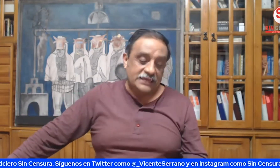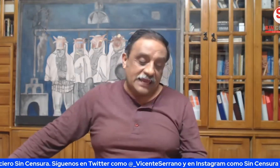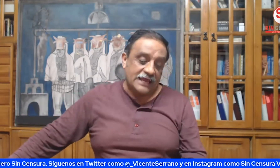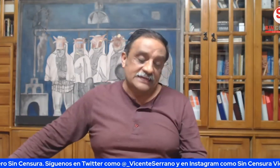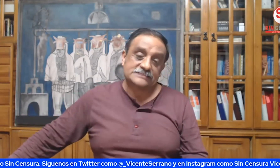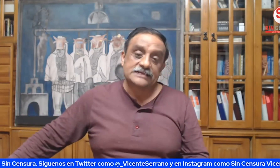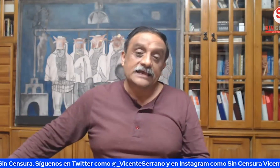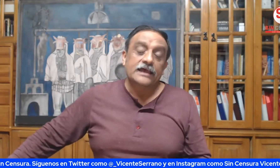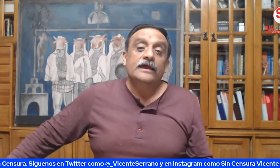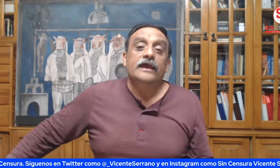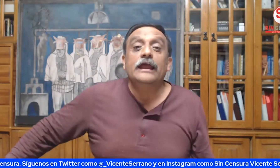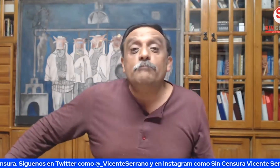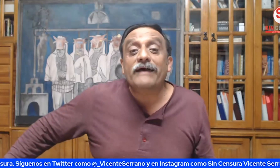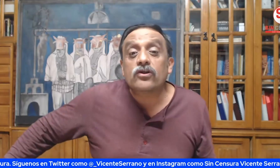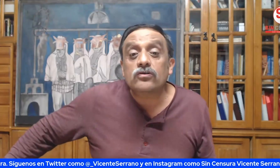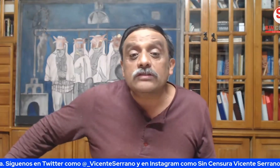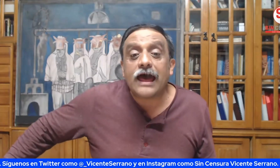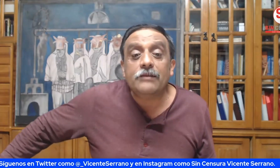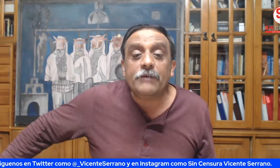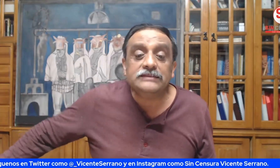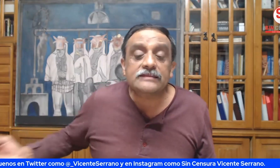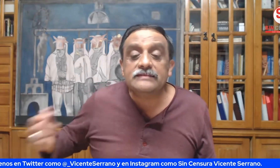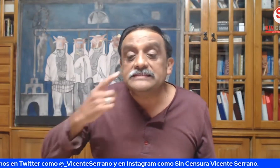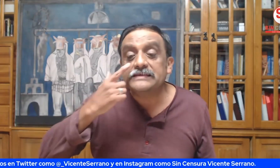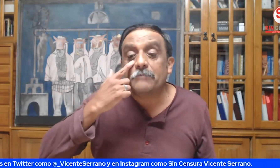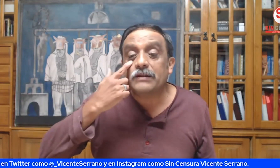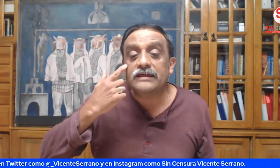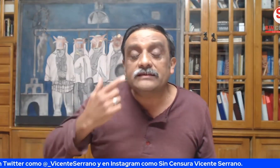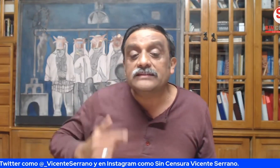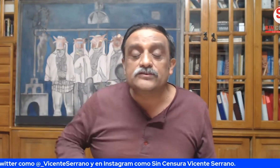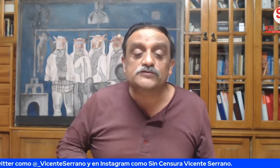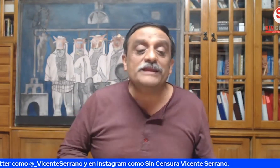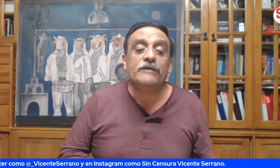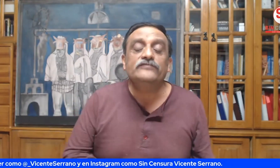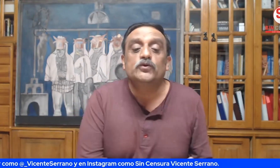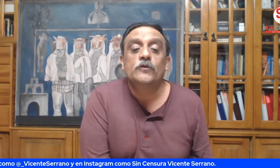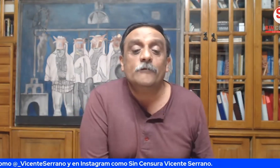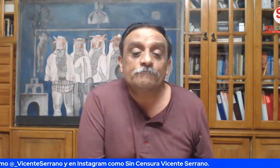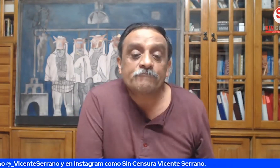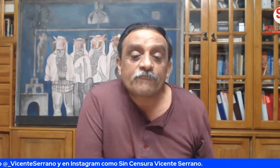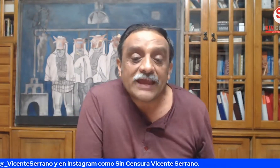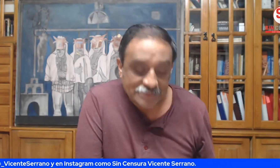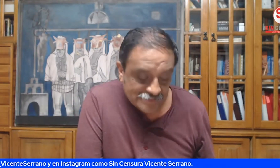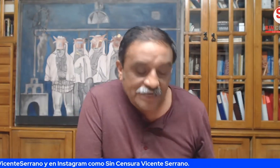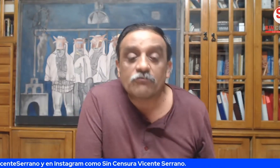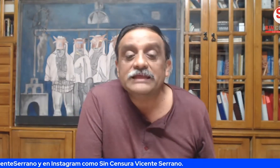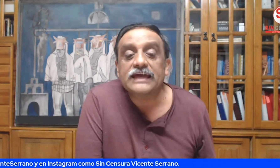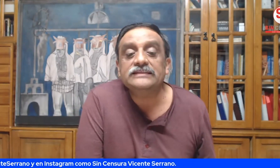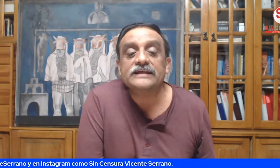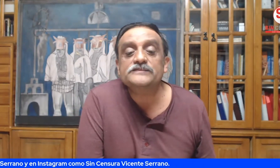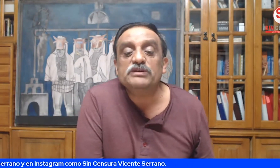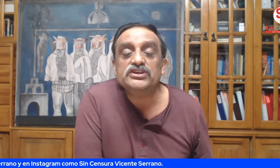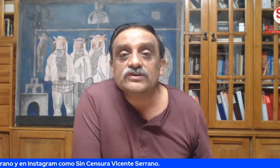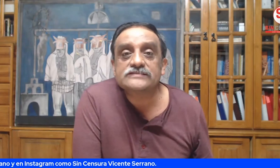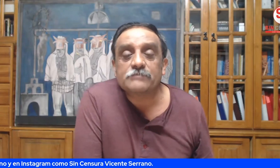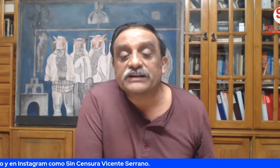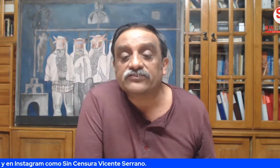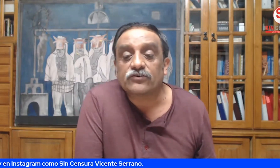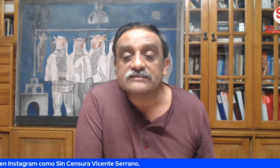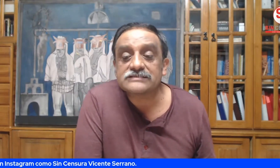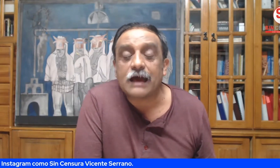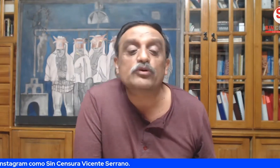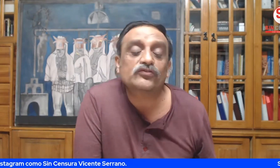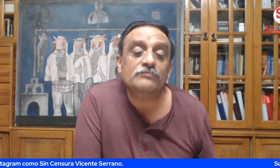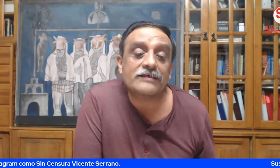mexicanos y mexicanas. El padrón al 20 de diciembre de 2021 es de 93 millones